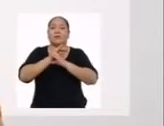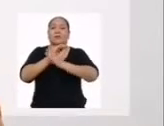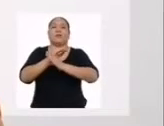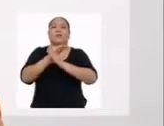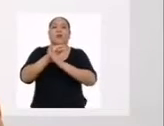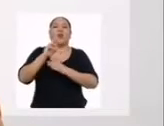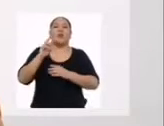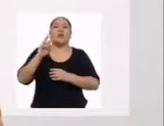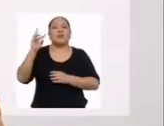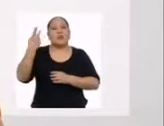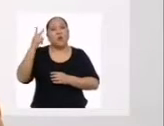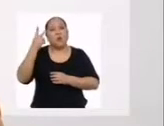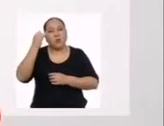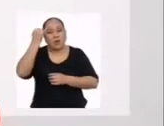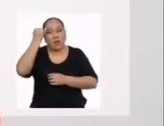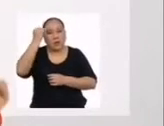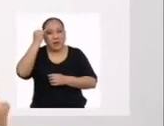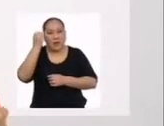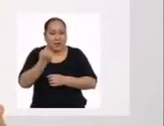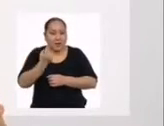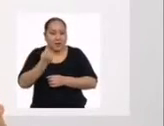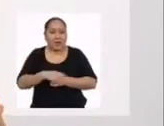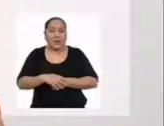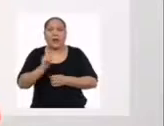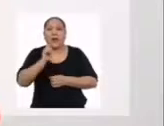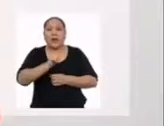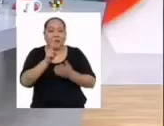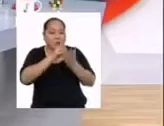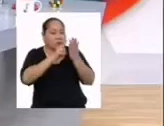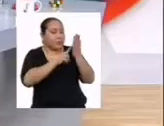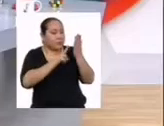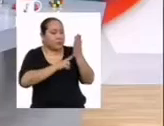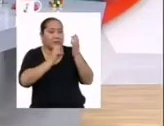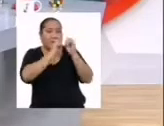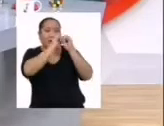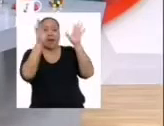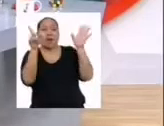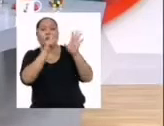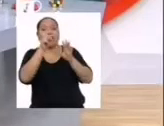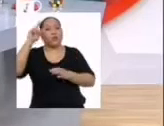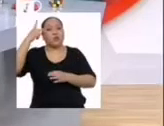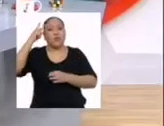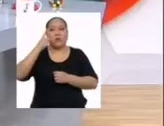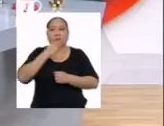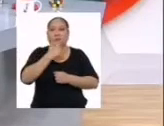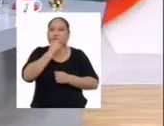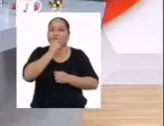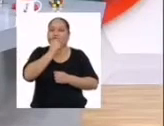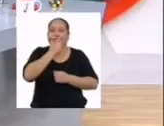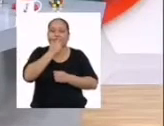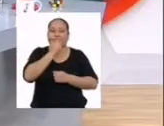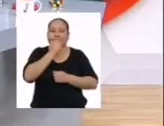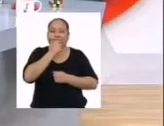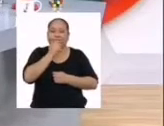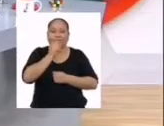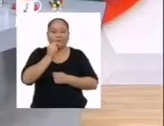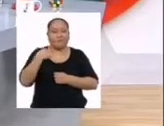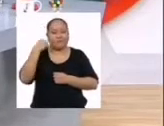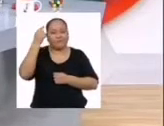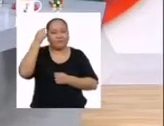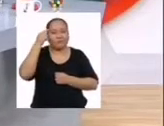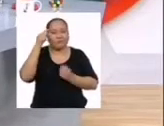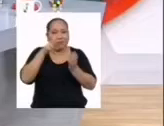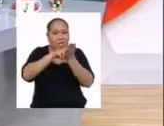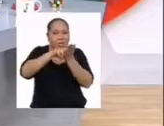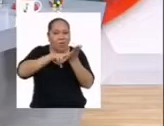que al leer el texto, las personas no sientan ninguna confusión. Uy, entonces creo que voy a tener que borrar unas palabritas